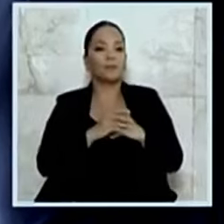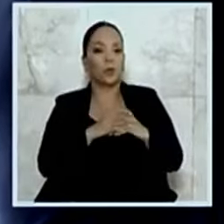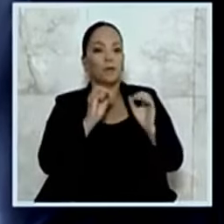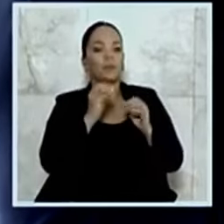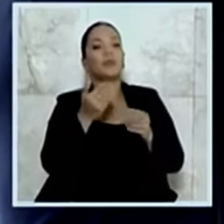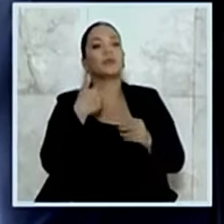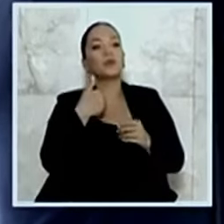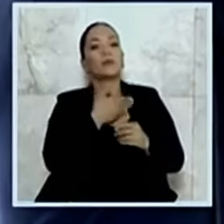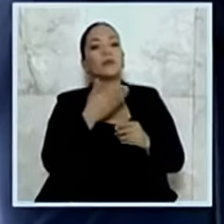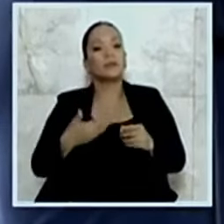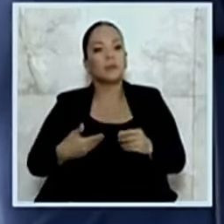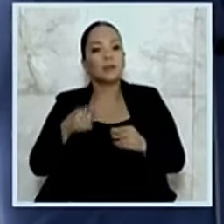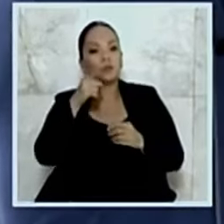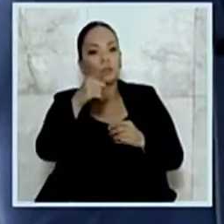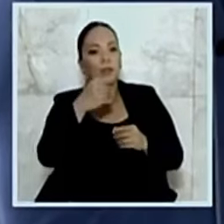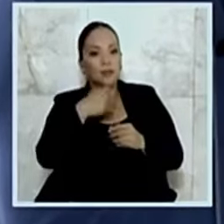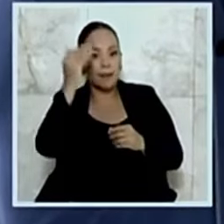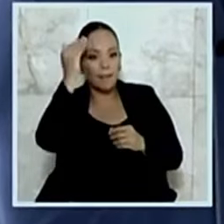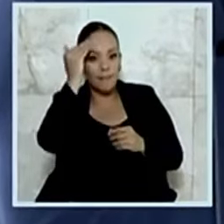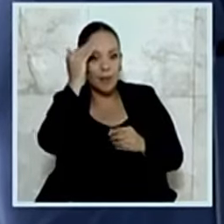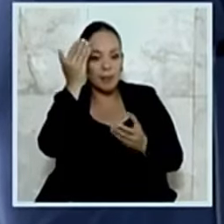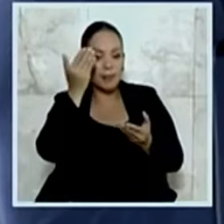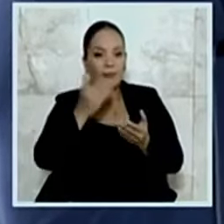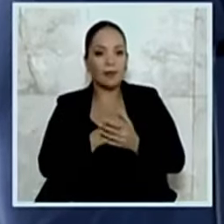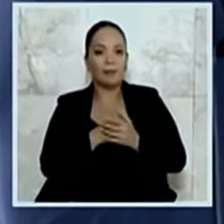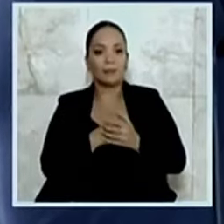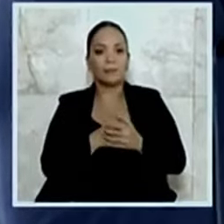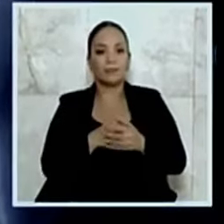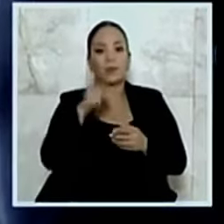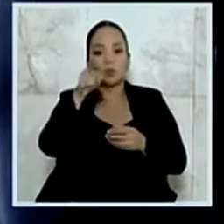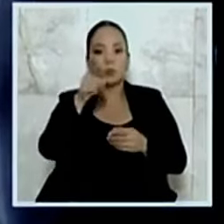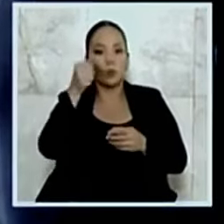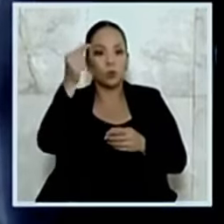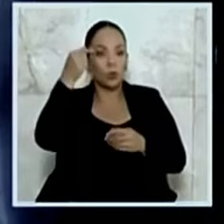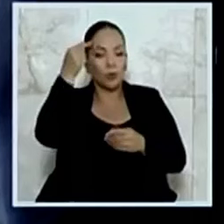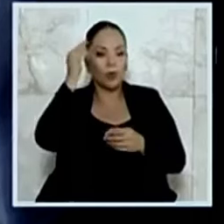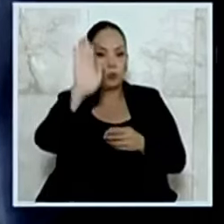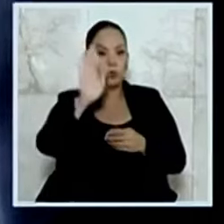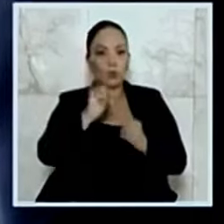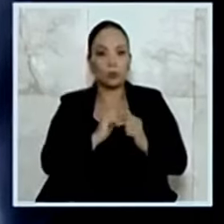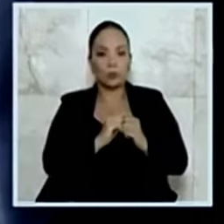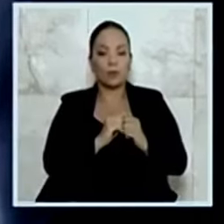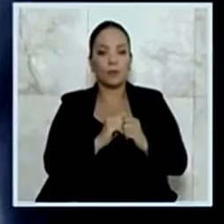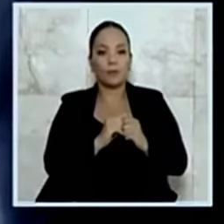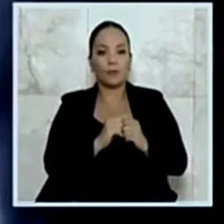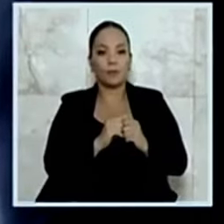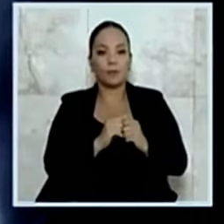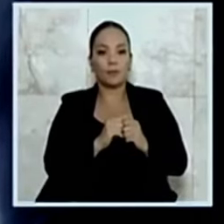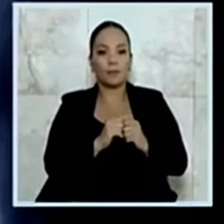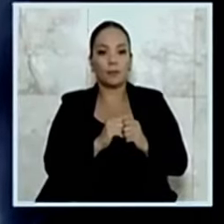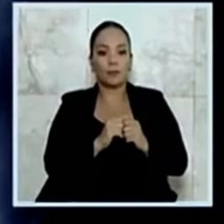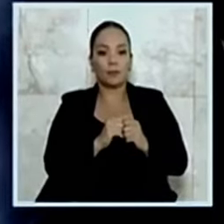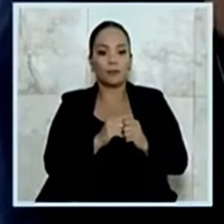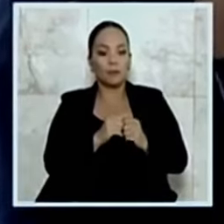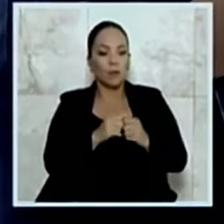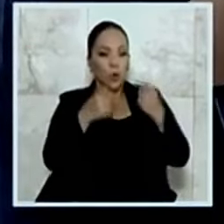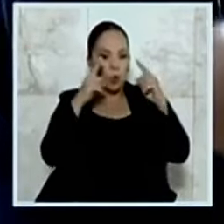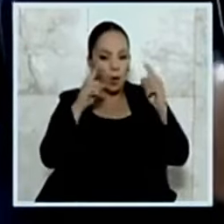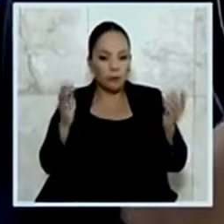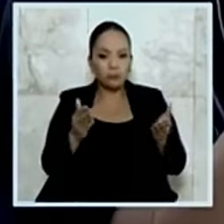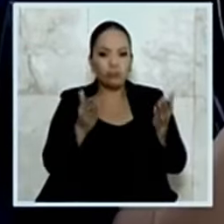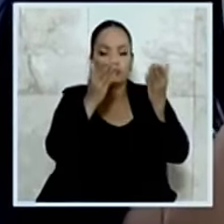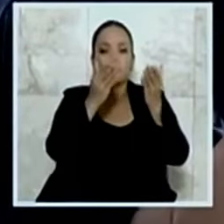gobierno suyo... Me va a tener que hablar un poquito más duro porque ya empezó la lluvia, don Óscar, por favor. Señor presidente, si